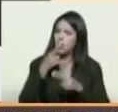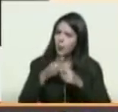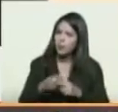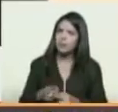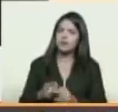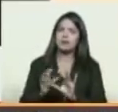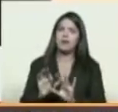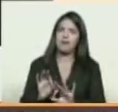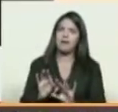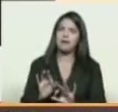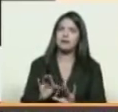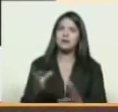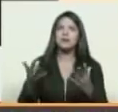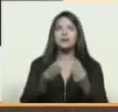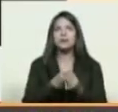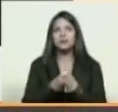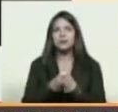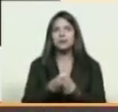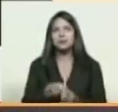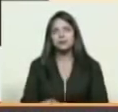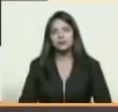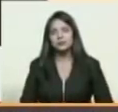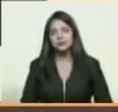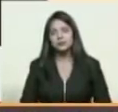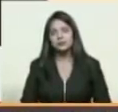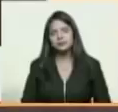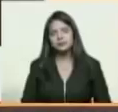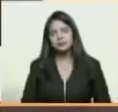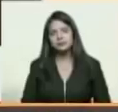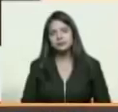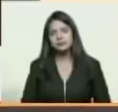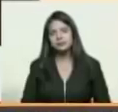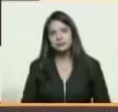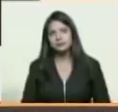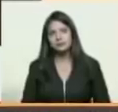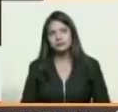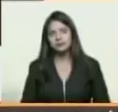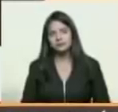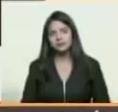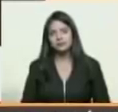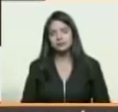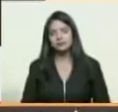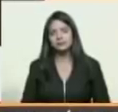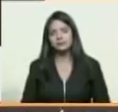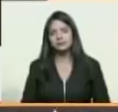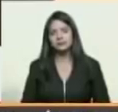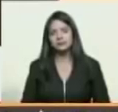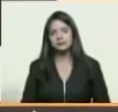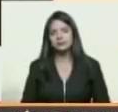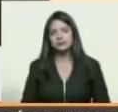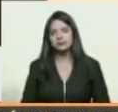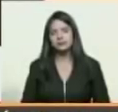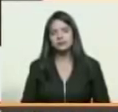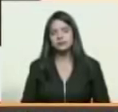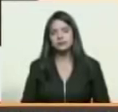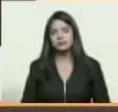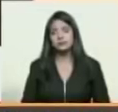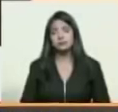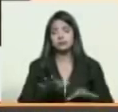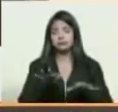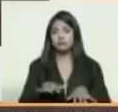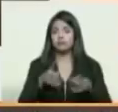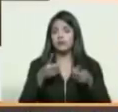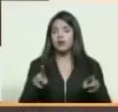rendido conjuntamente el Orfeón de nuestro magisterio